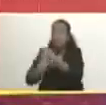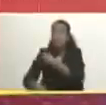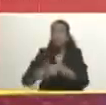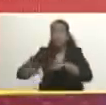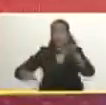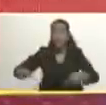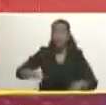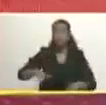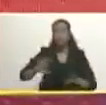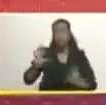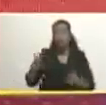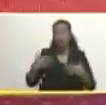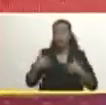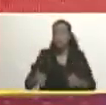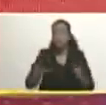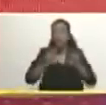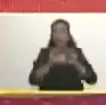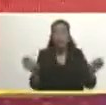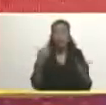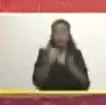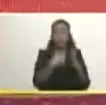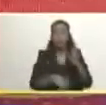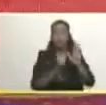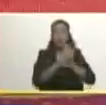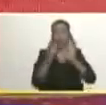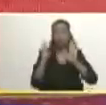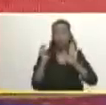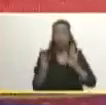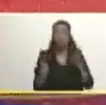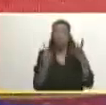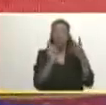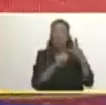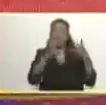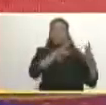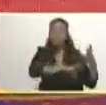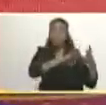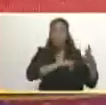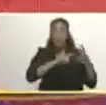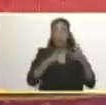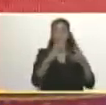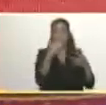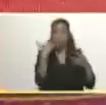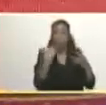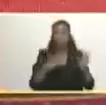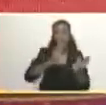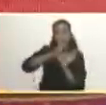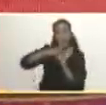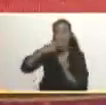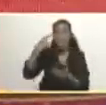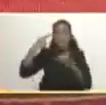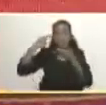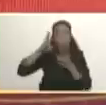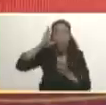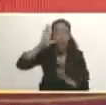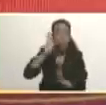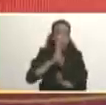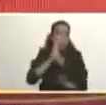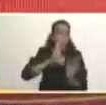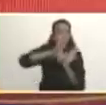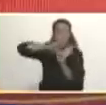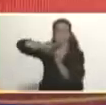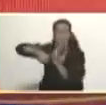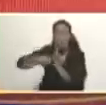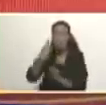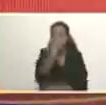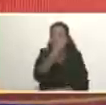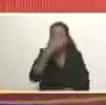ciudadanos consagrados en la Carta Magna. En lo social, el fenómeno de la corrupción como resultado de una cultura